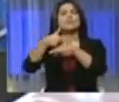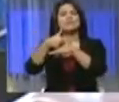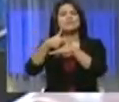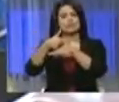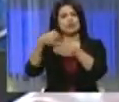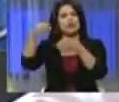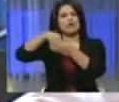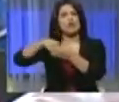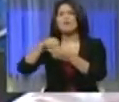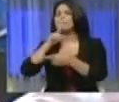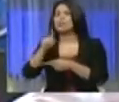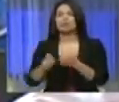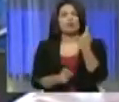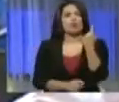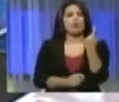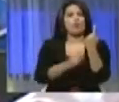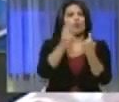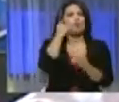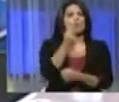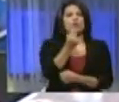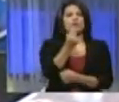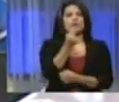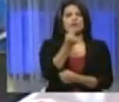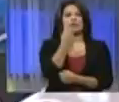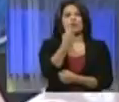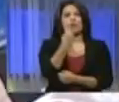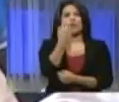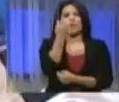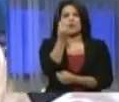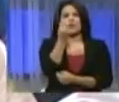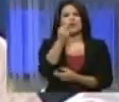es eso en dólares? Un bolívar.